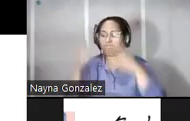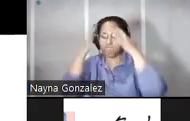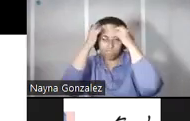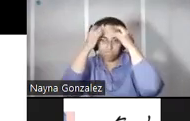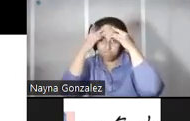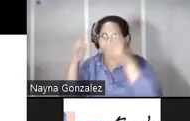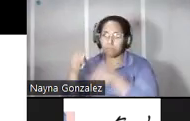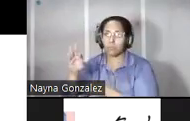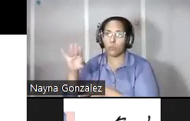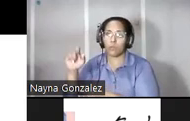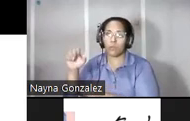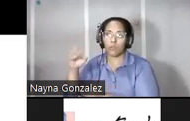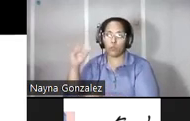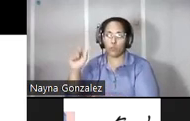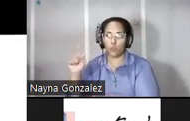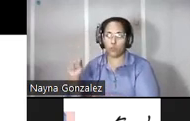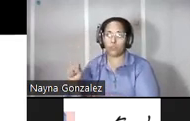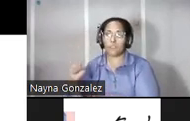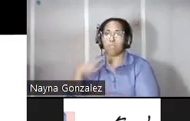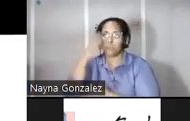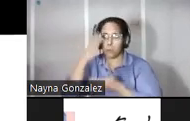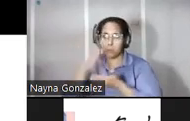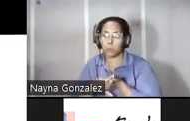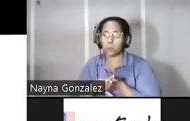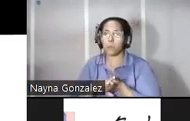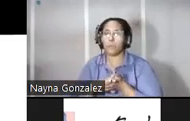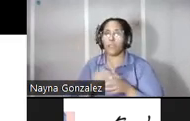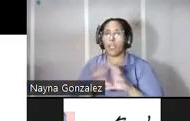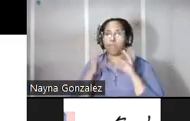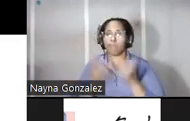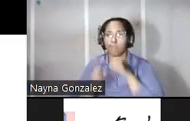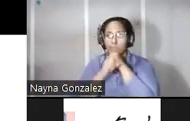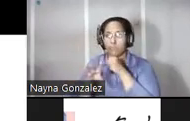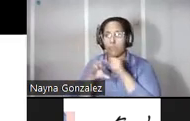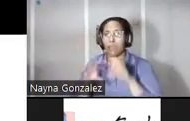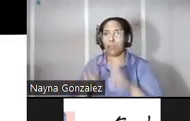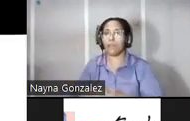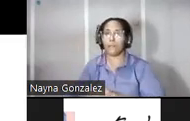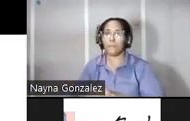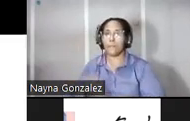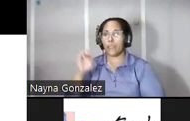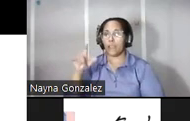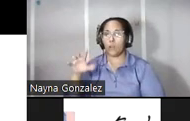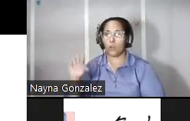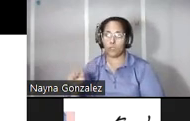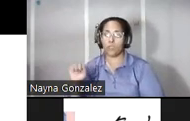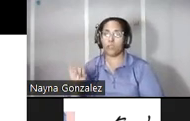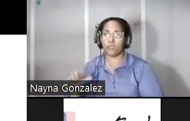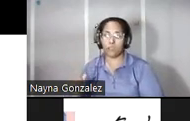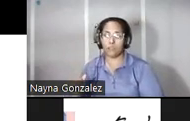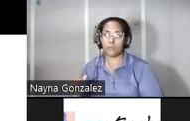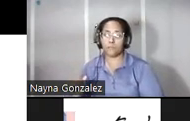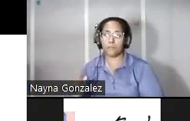de tuberculosis por la que atravesaba su marido. En un editorial del Mundo se describía a Eloísa tras la tragedia de la misma